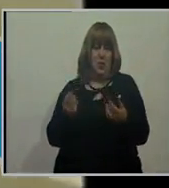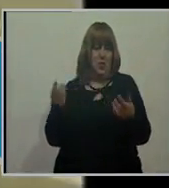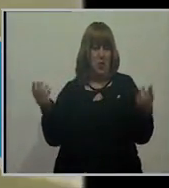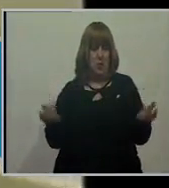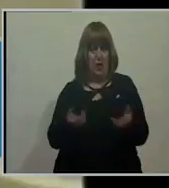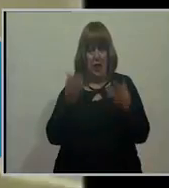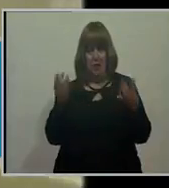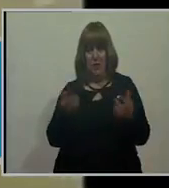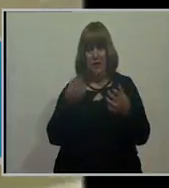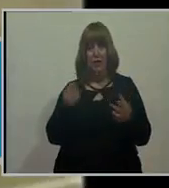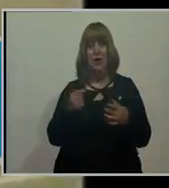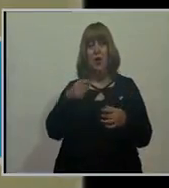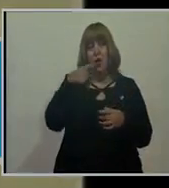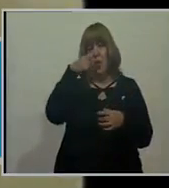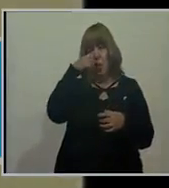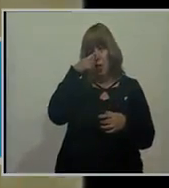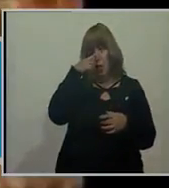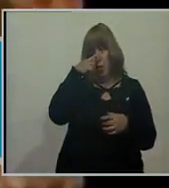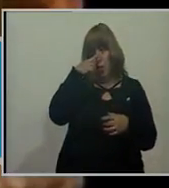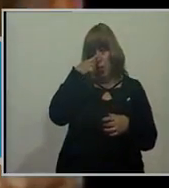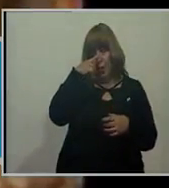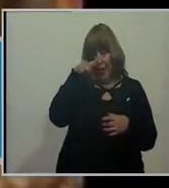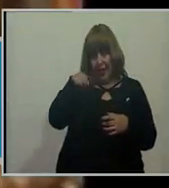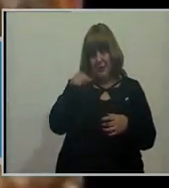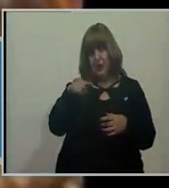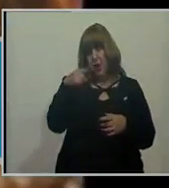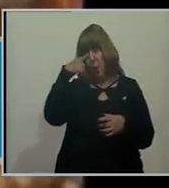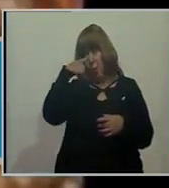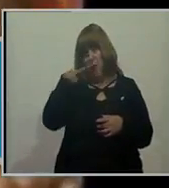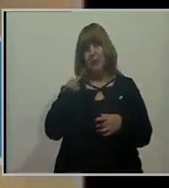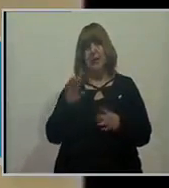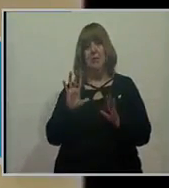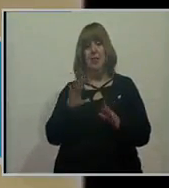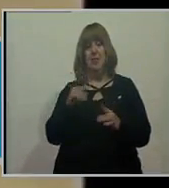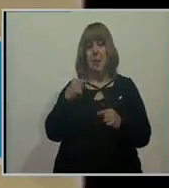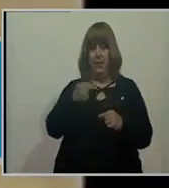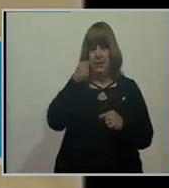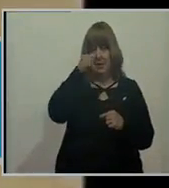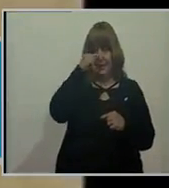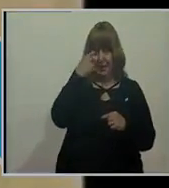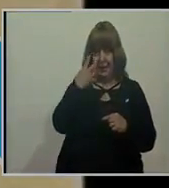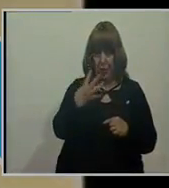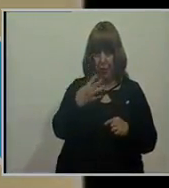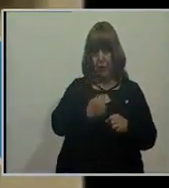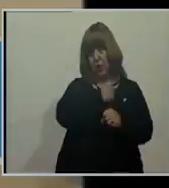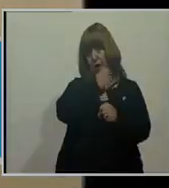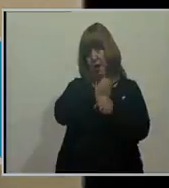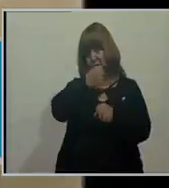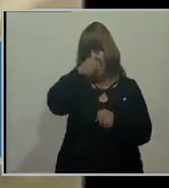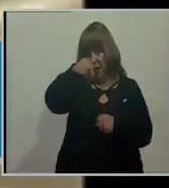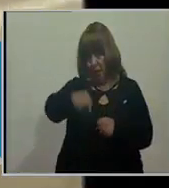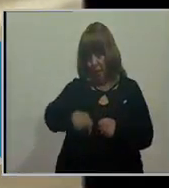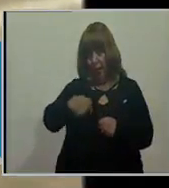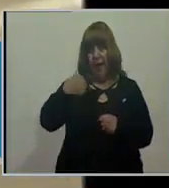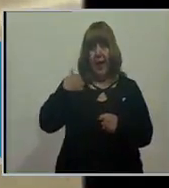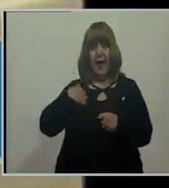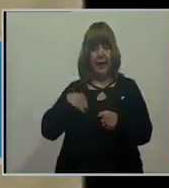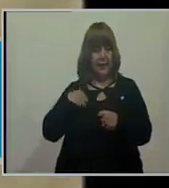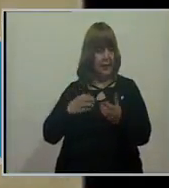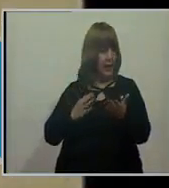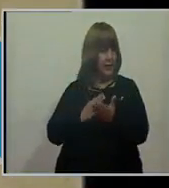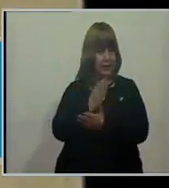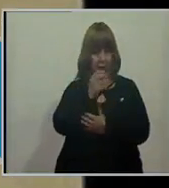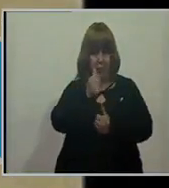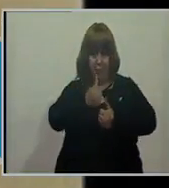fue la última vez que la Argentina quedó fuera de la Copa del Mundo. A partir del 74 y hasta la actualidad, Argentina siempre